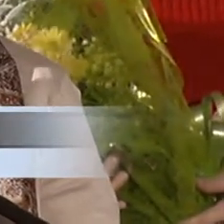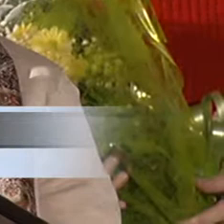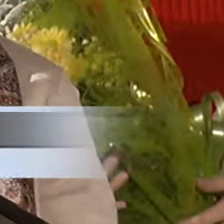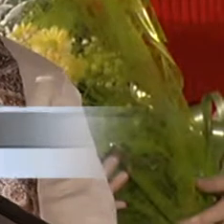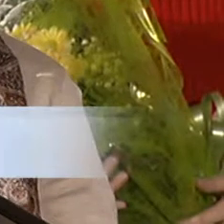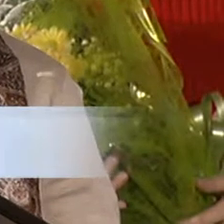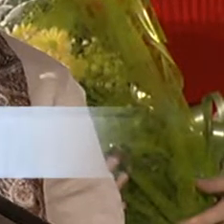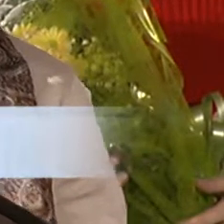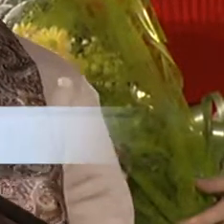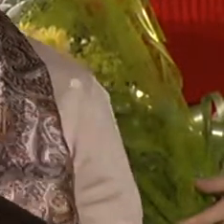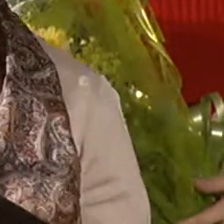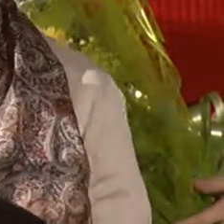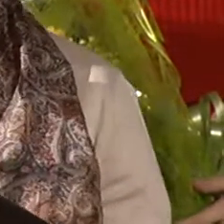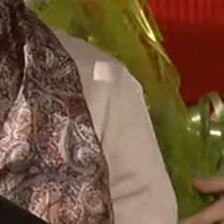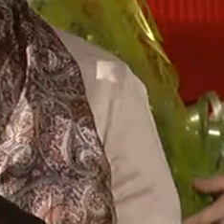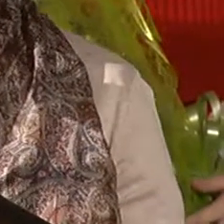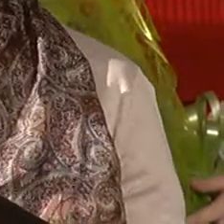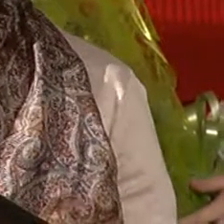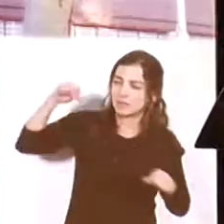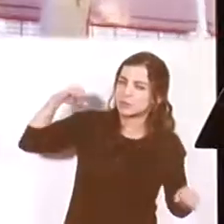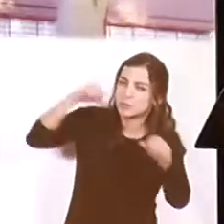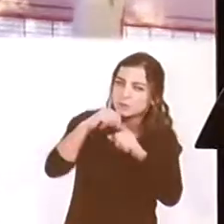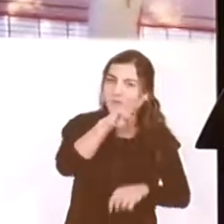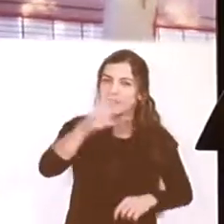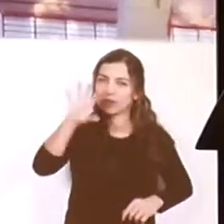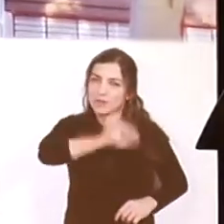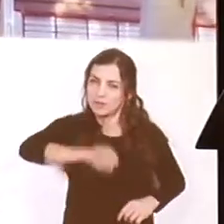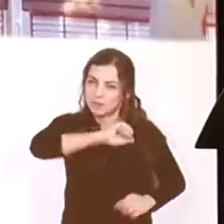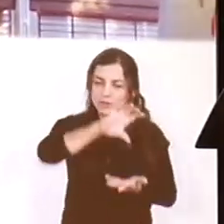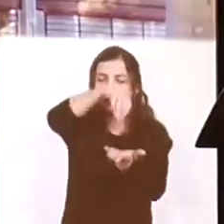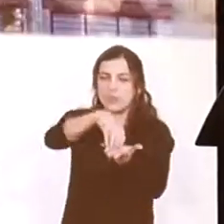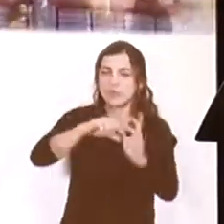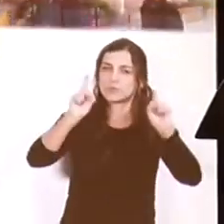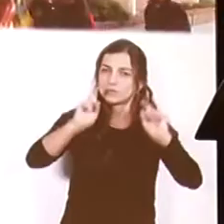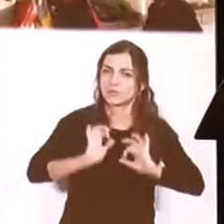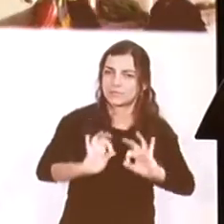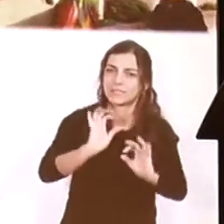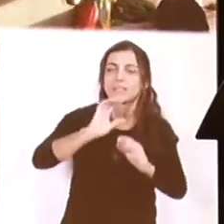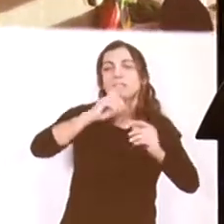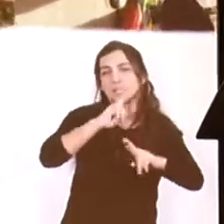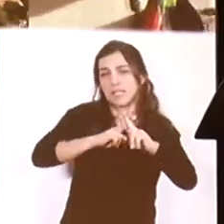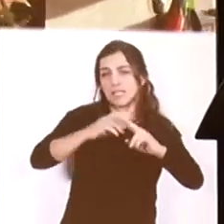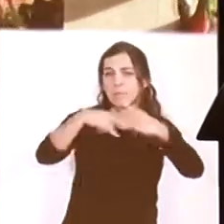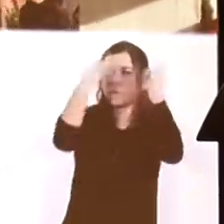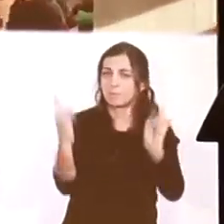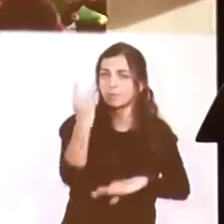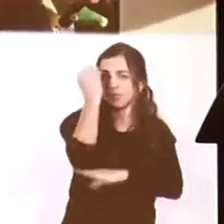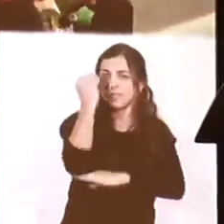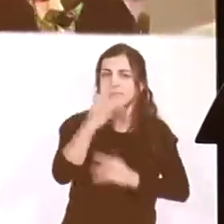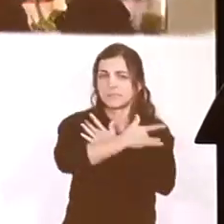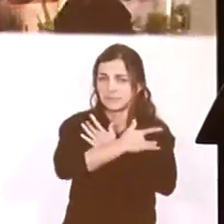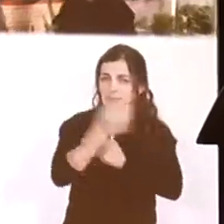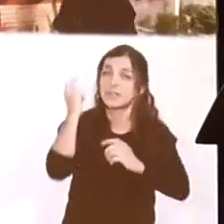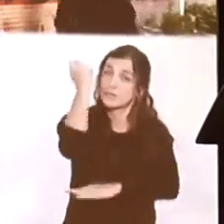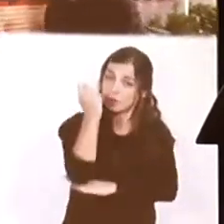por Carminas, y se lo agradezco a todos muchísimo. En la categoría institucional, el Colegio de Educación Especial Puerta de Santa María